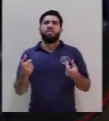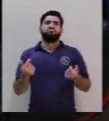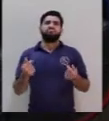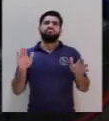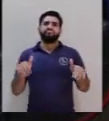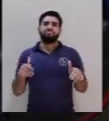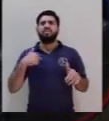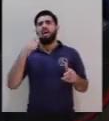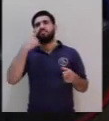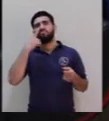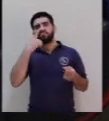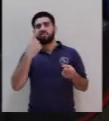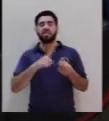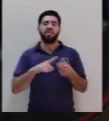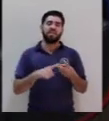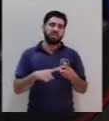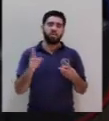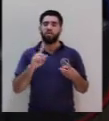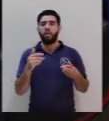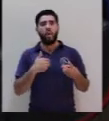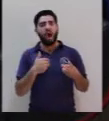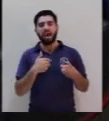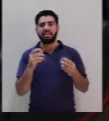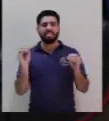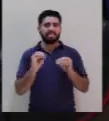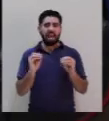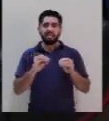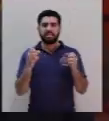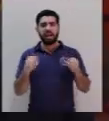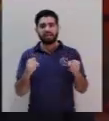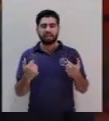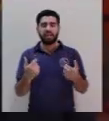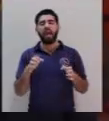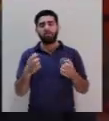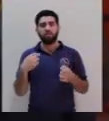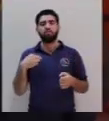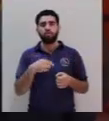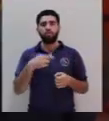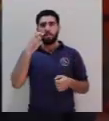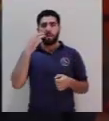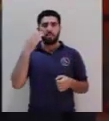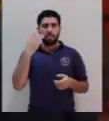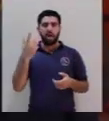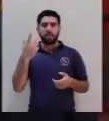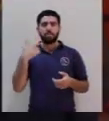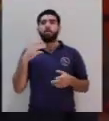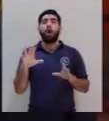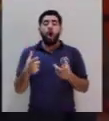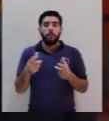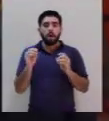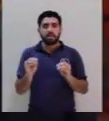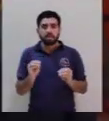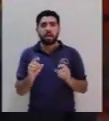no sabemos qué enseñarles o bien en qué aprovechar el tiempo ya que no podemos salir a realizar mayores actividades. Por tal